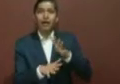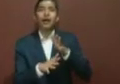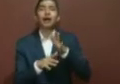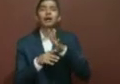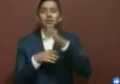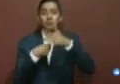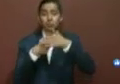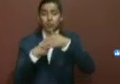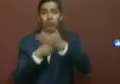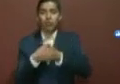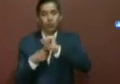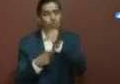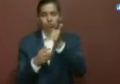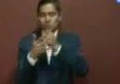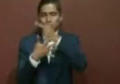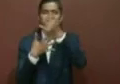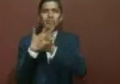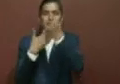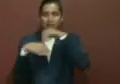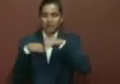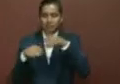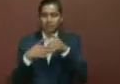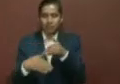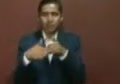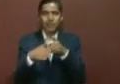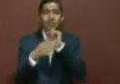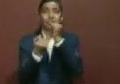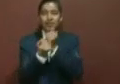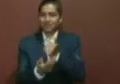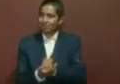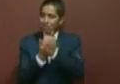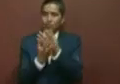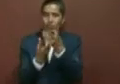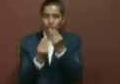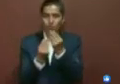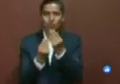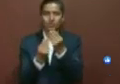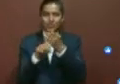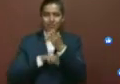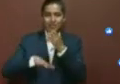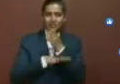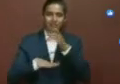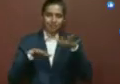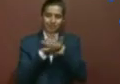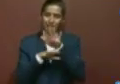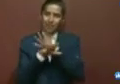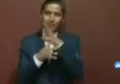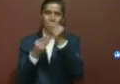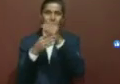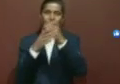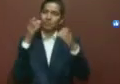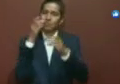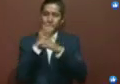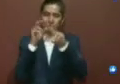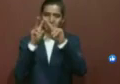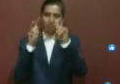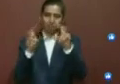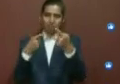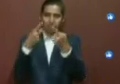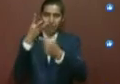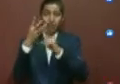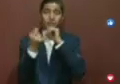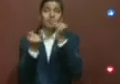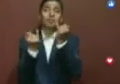desarrollarse, que también nos están ayudando mucho como Estado a cambiar muchas cosas y que están siendo muy